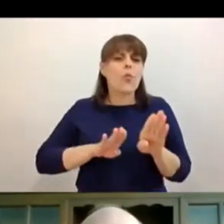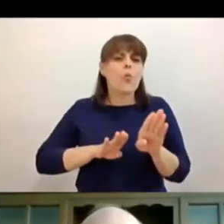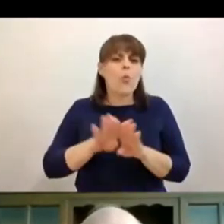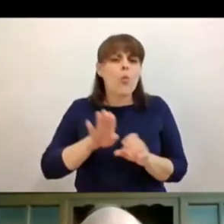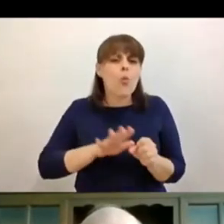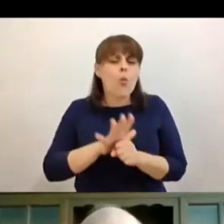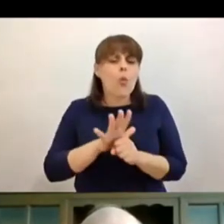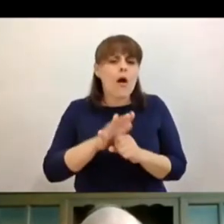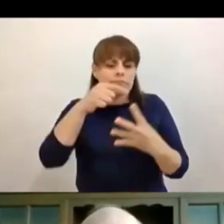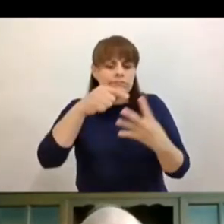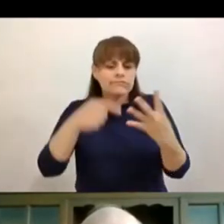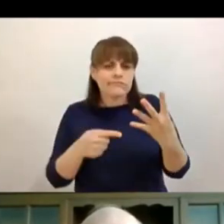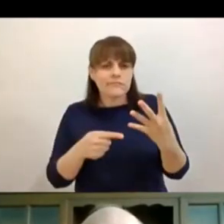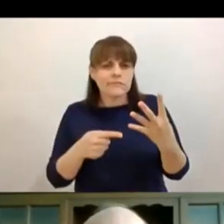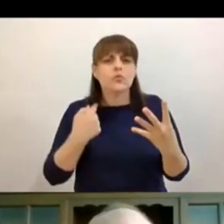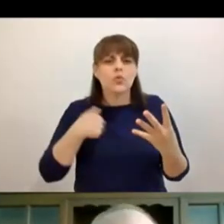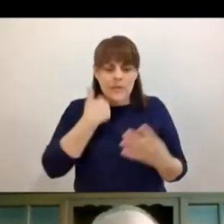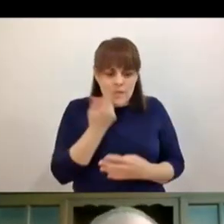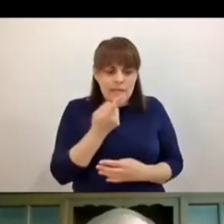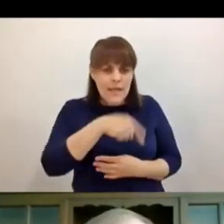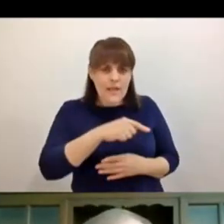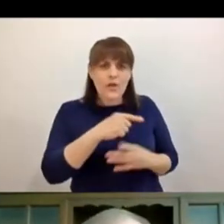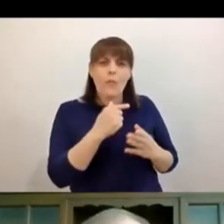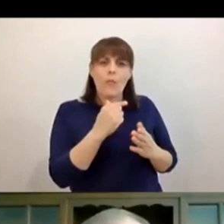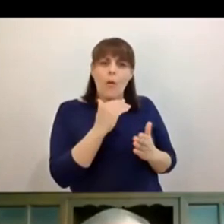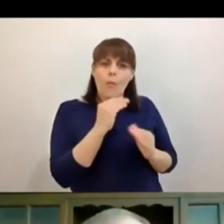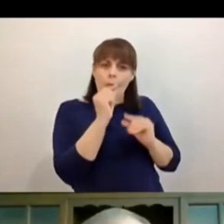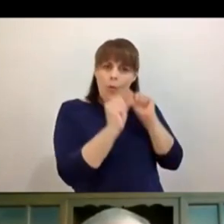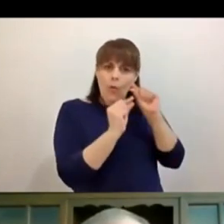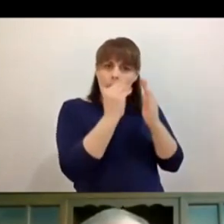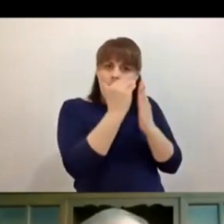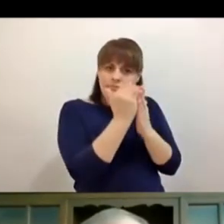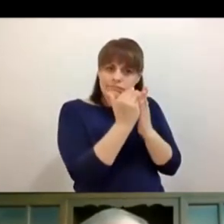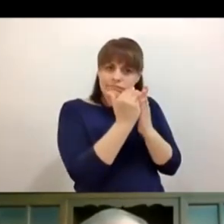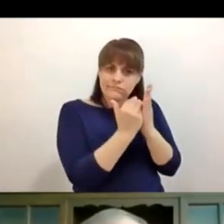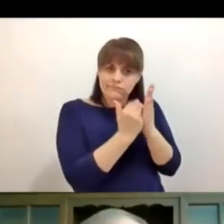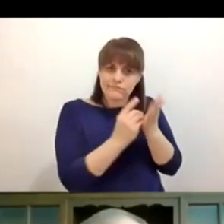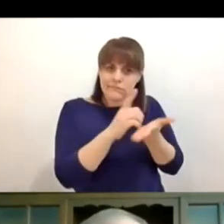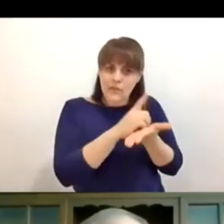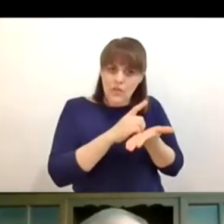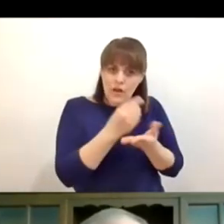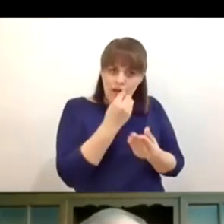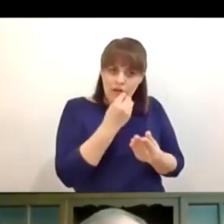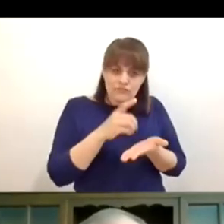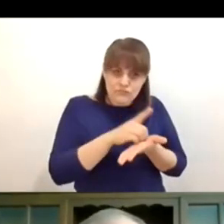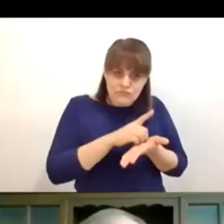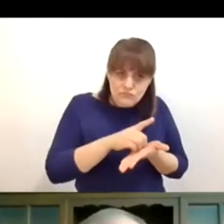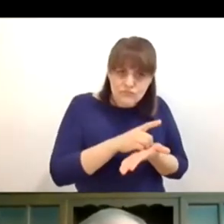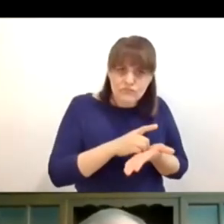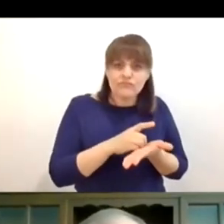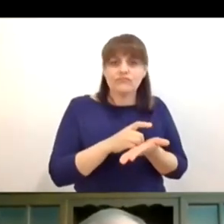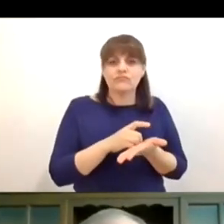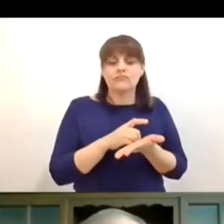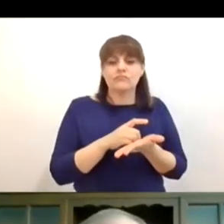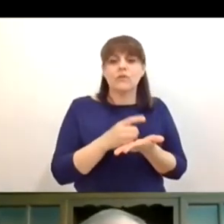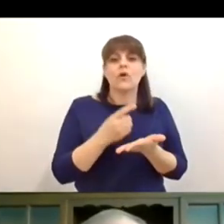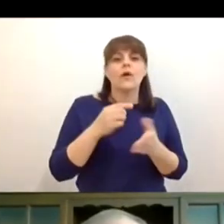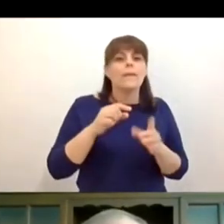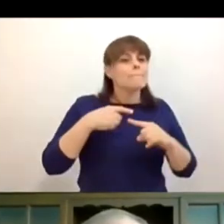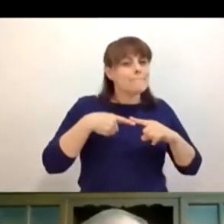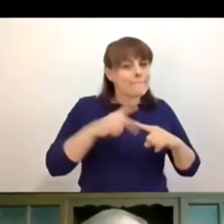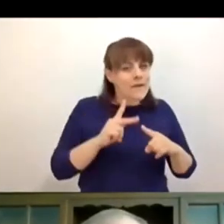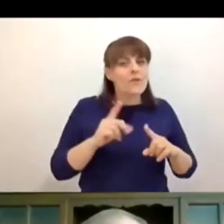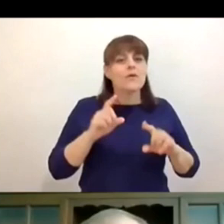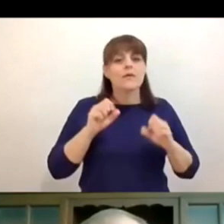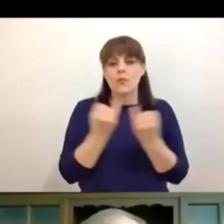el consumo de los adolescentes, pero justamente tenemos que hacer una intervención transversal en todos los factores de